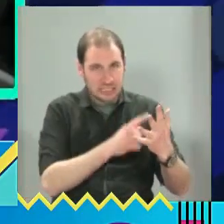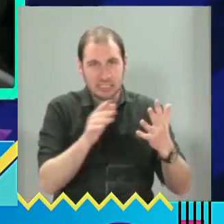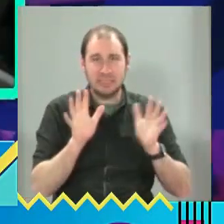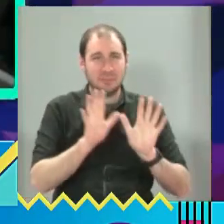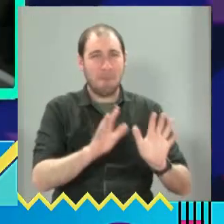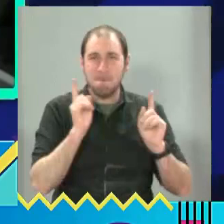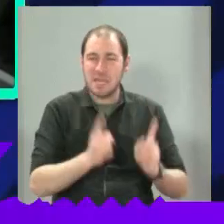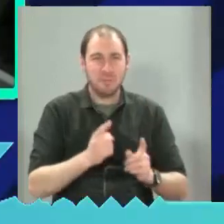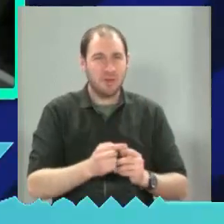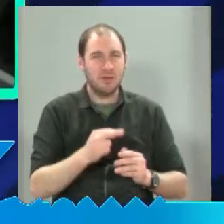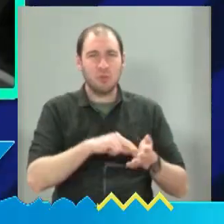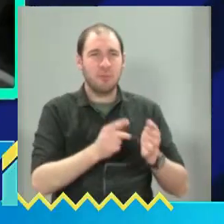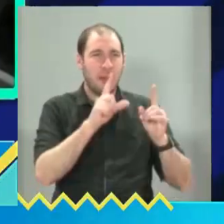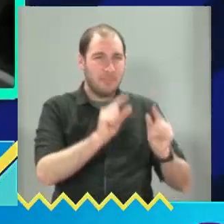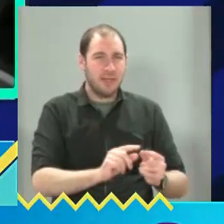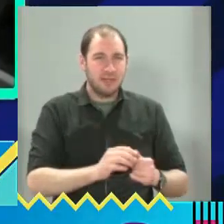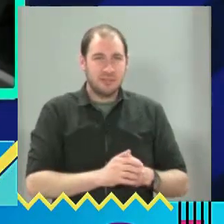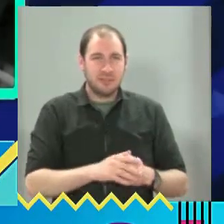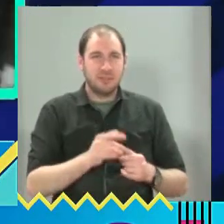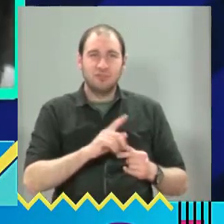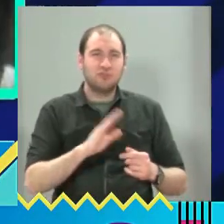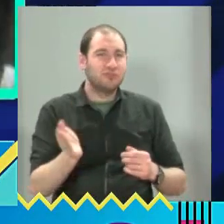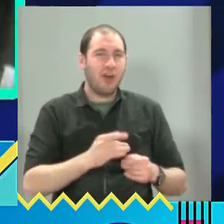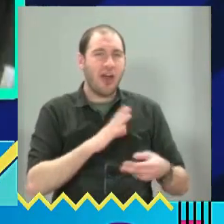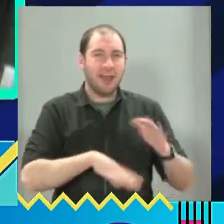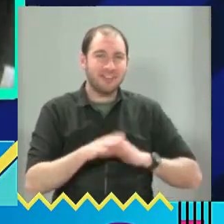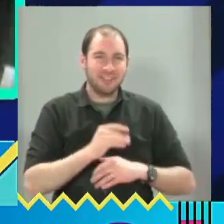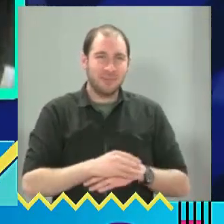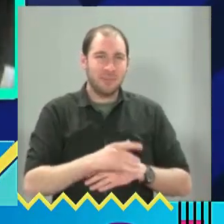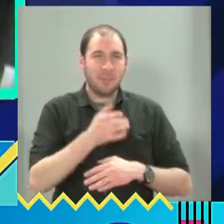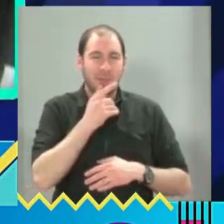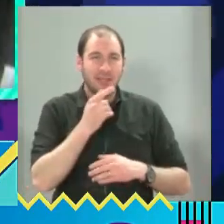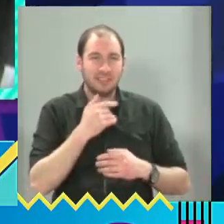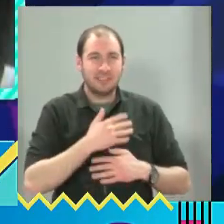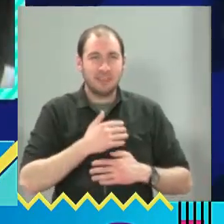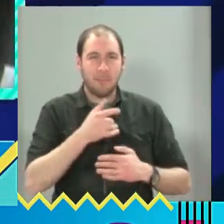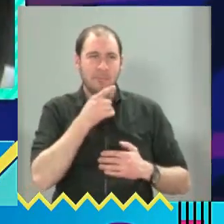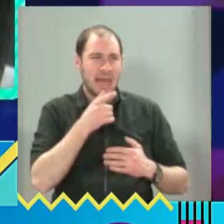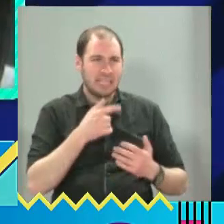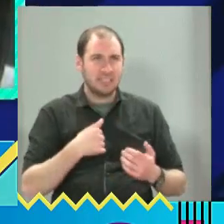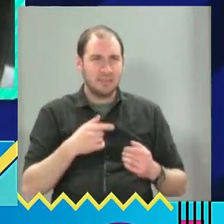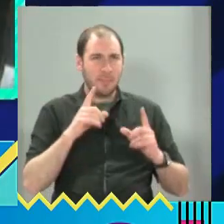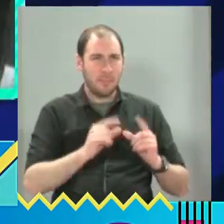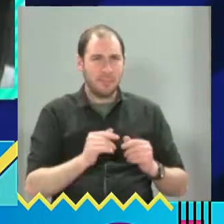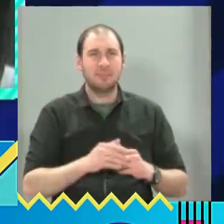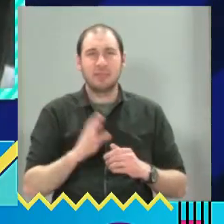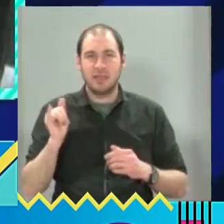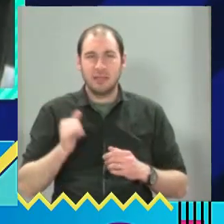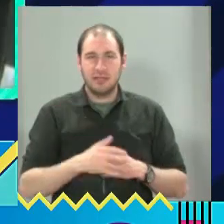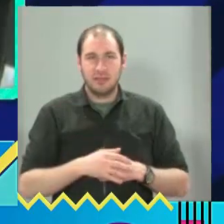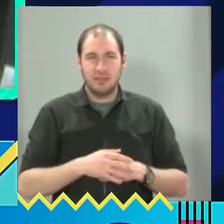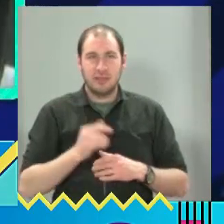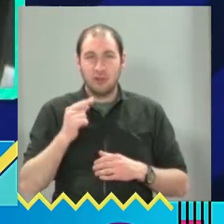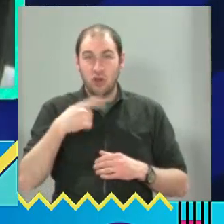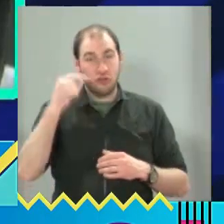reduce el riesgo? El pensar que si todos lo estamos haciendo, aparentemente. Digo, hay una apariencia de que puede reducirse el riesgo. Sí, ese es